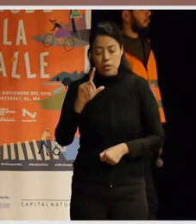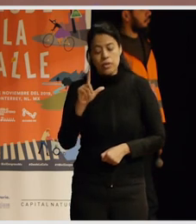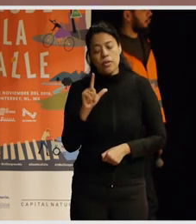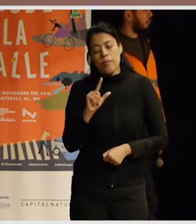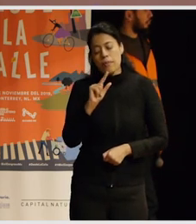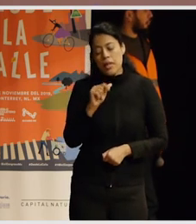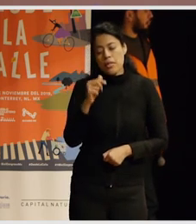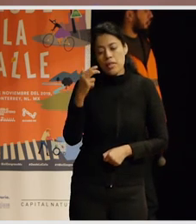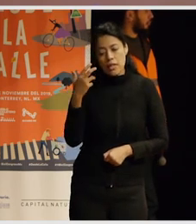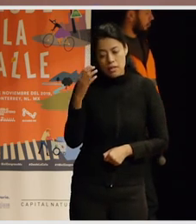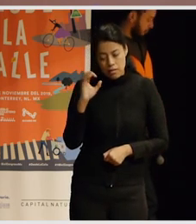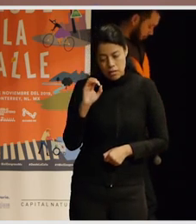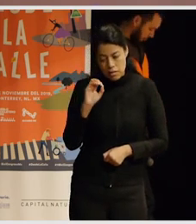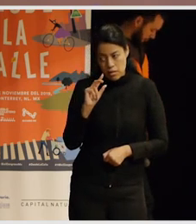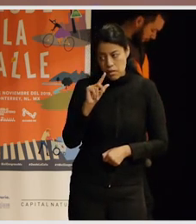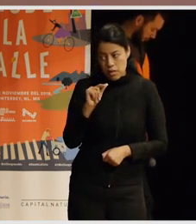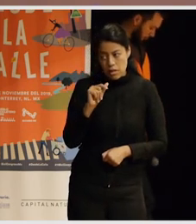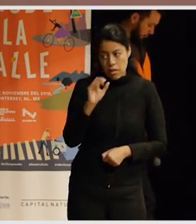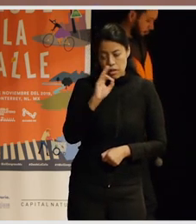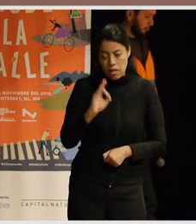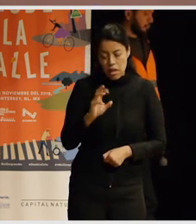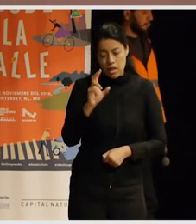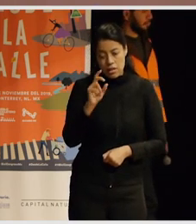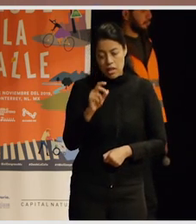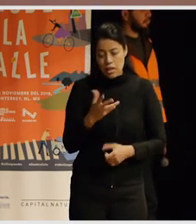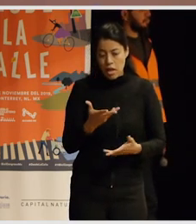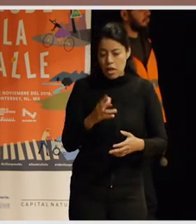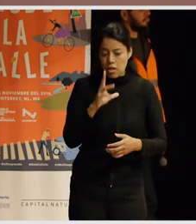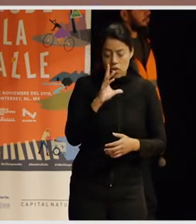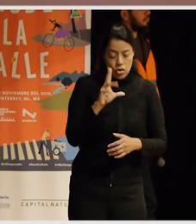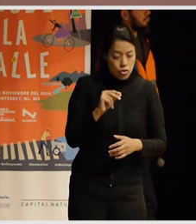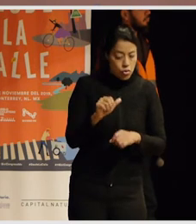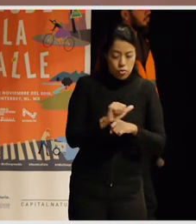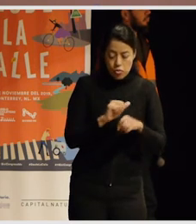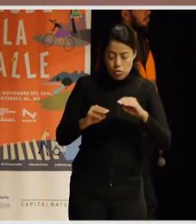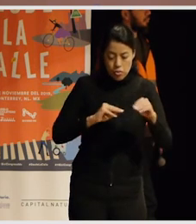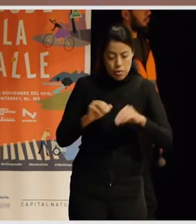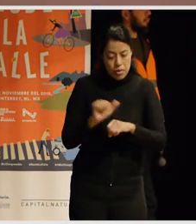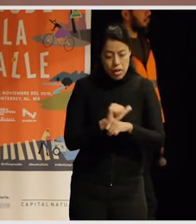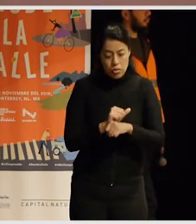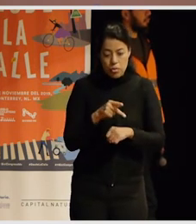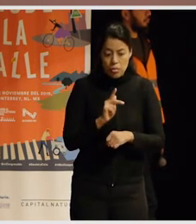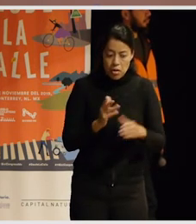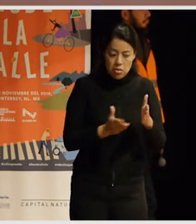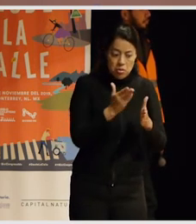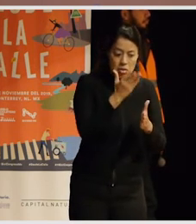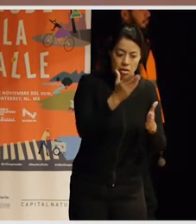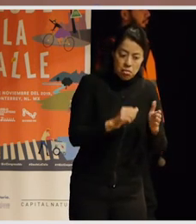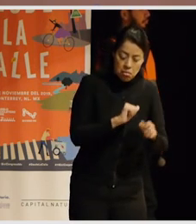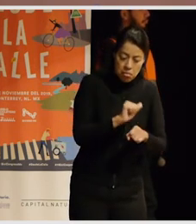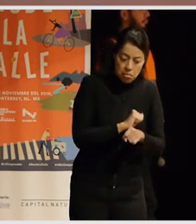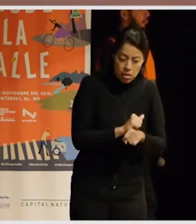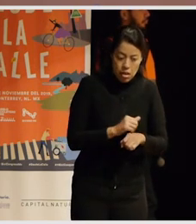30 más o menos no el 70 por ciento la gente no se mueve en auto y sin embargo el dinero para infraestructura se va en esa cantidad no hay en juárez hay